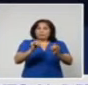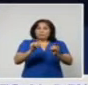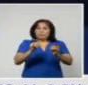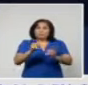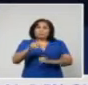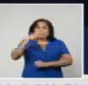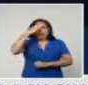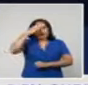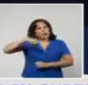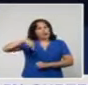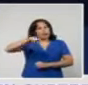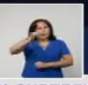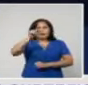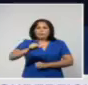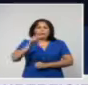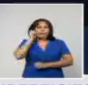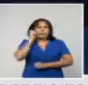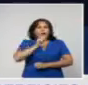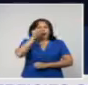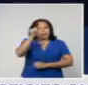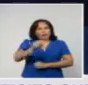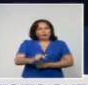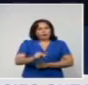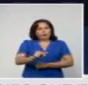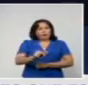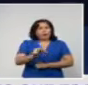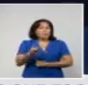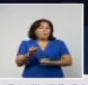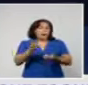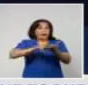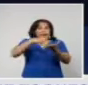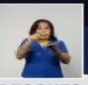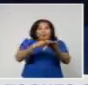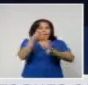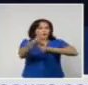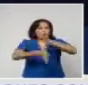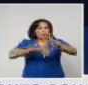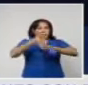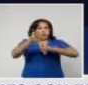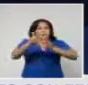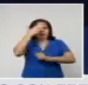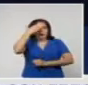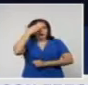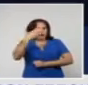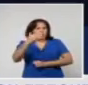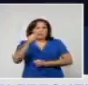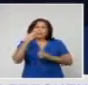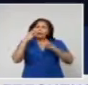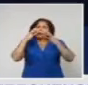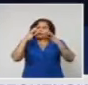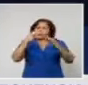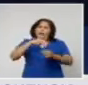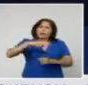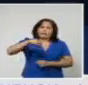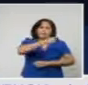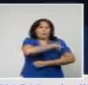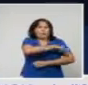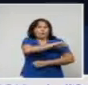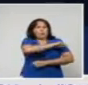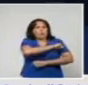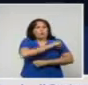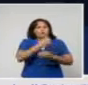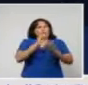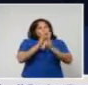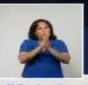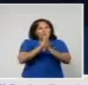A Gisela, a la compañera de lenguaje de señas y, lo que es más importante, a todas las personas que